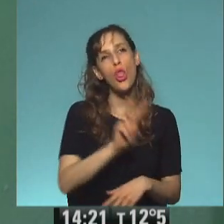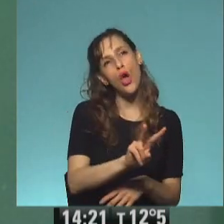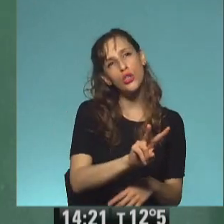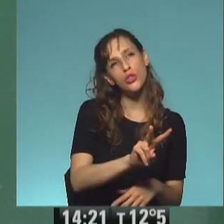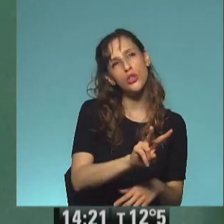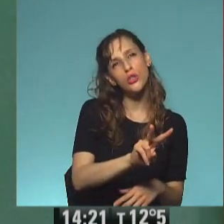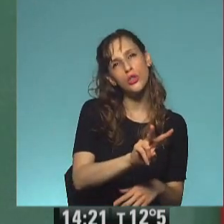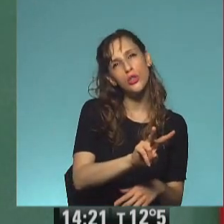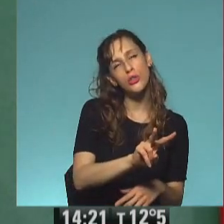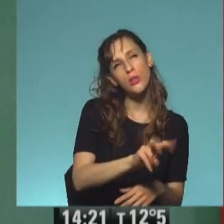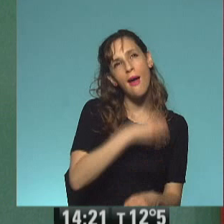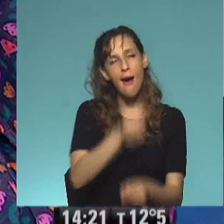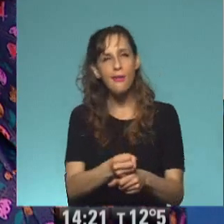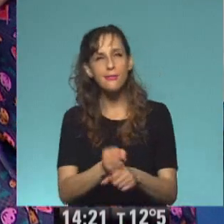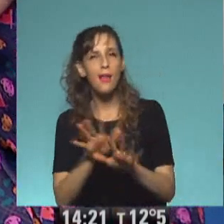12. Ajá.